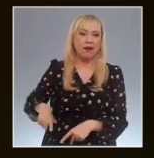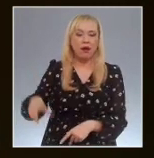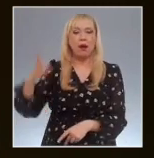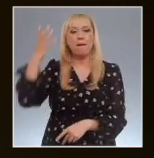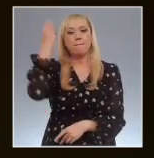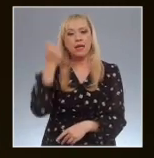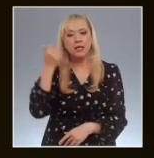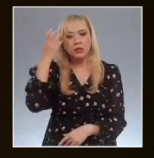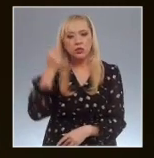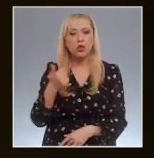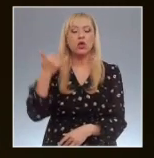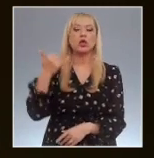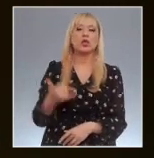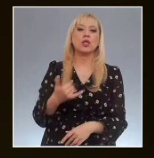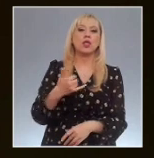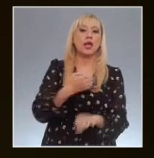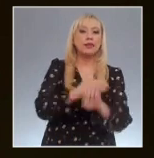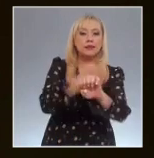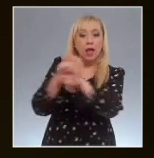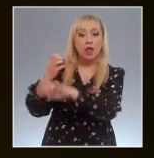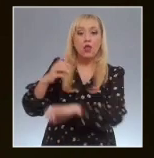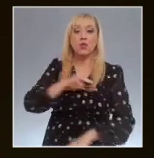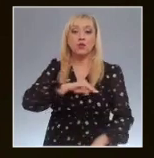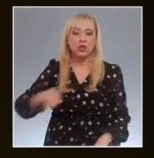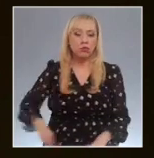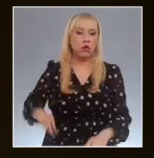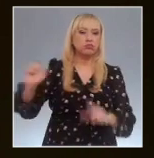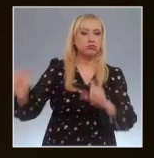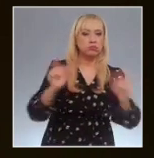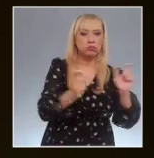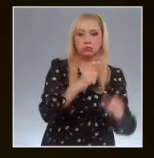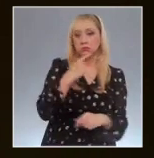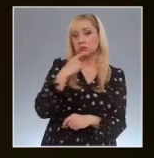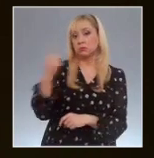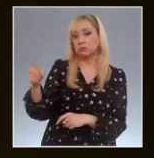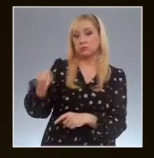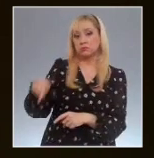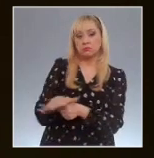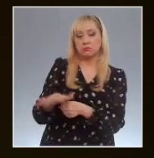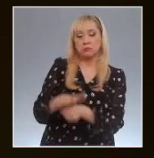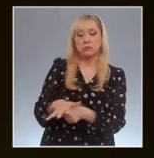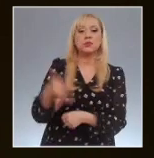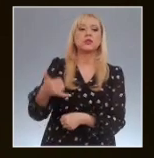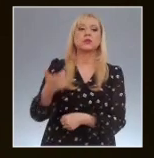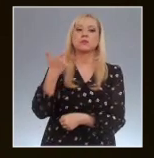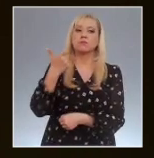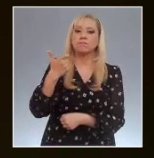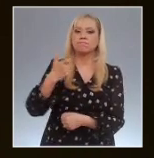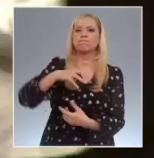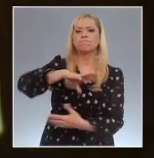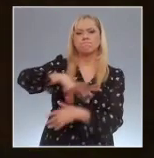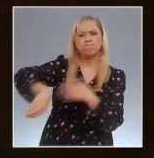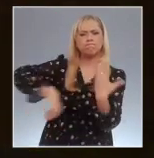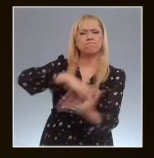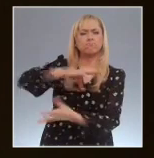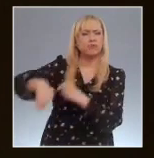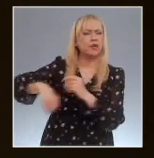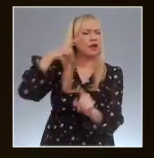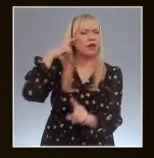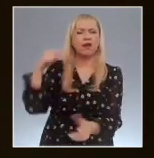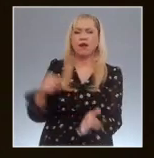y municipios. A pesar de ello, pronosticó que la economía mantendrá un comportamiento positivo.